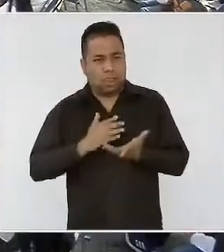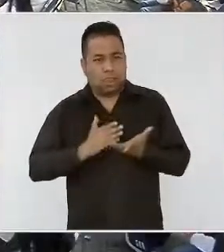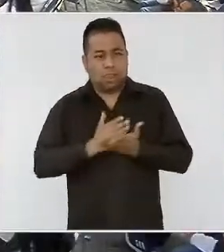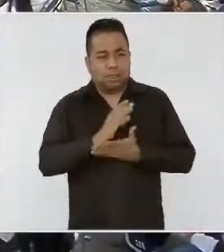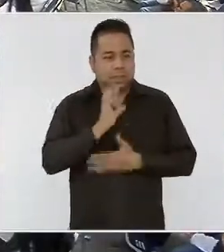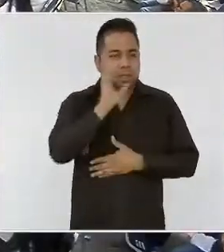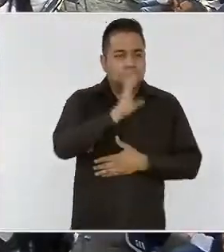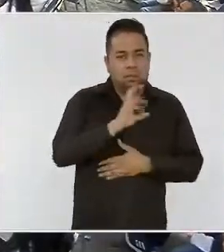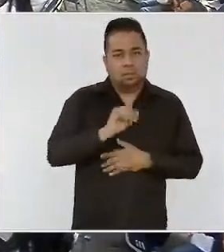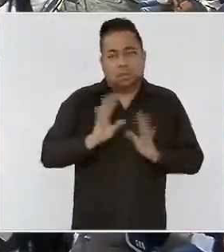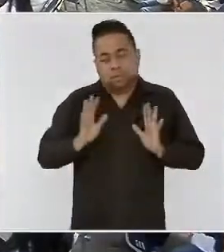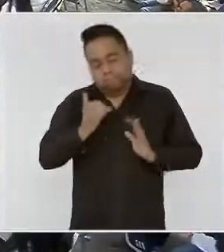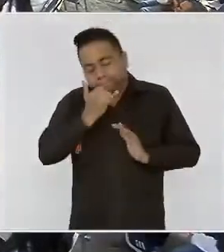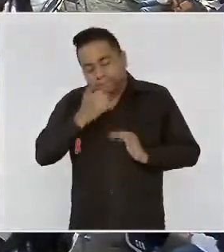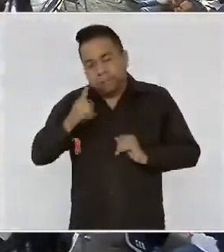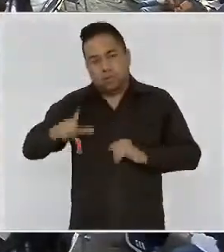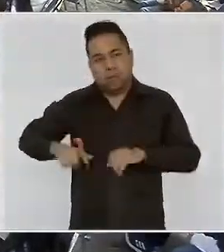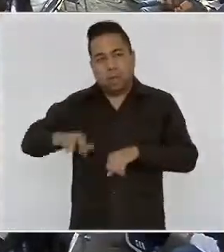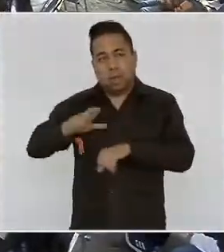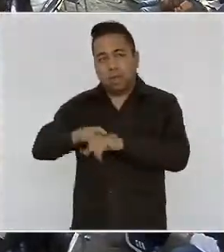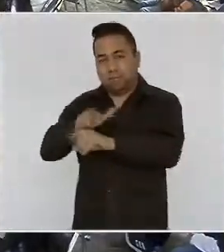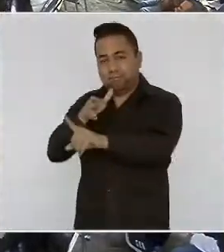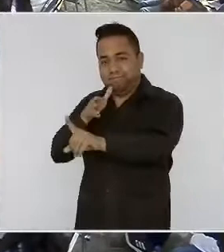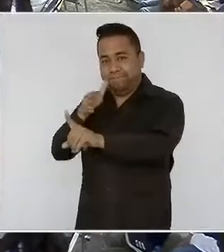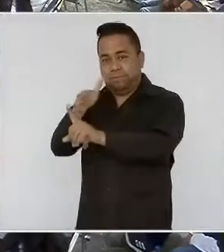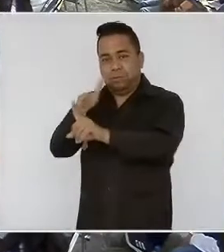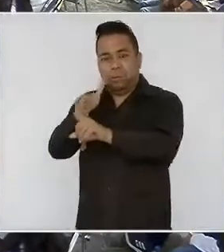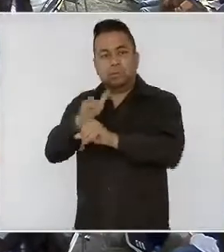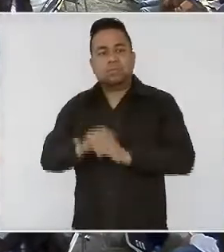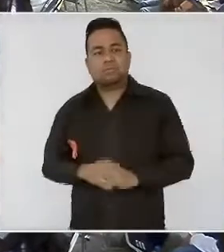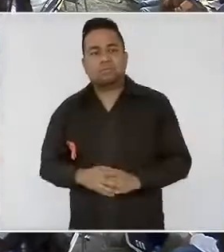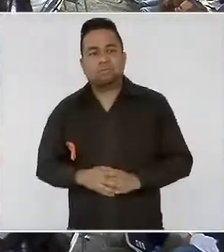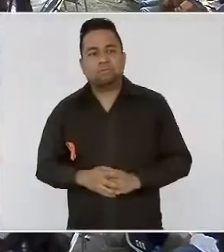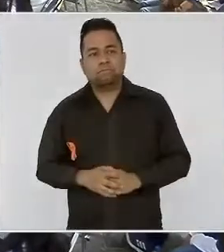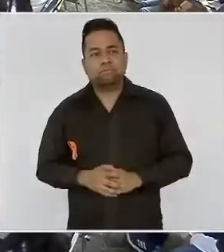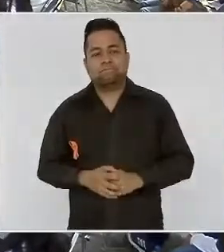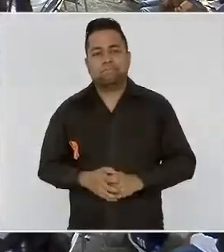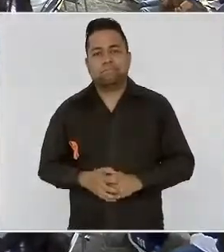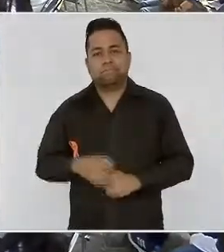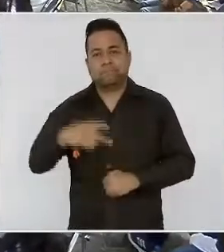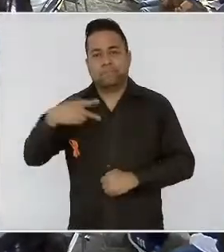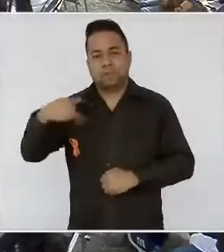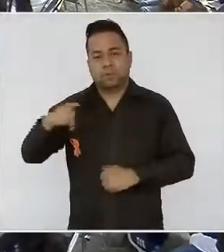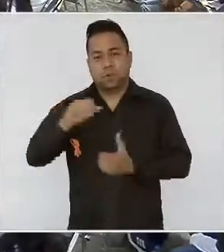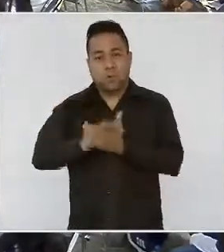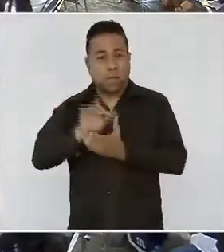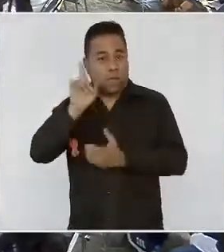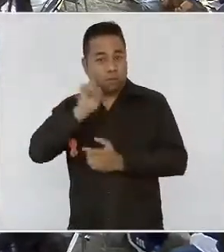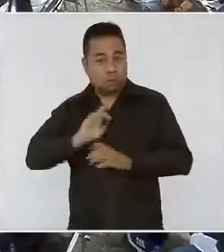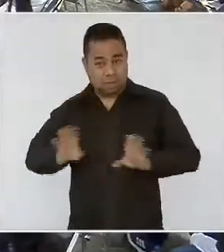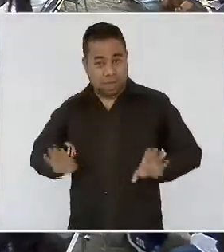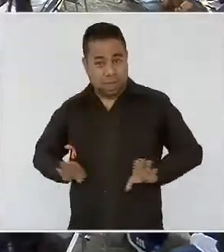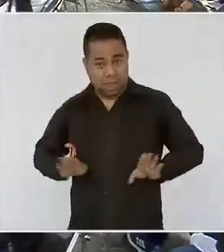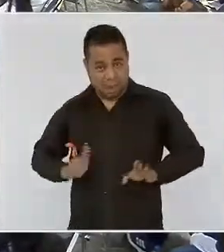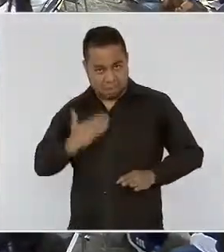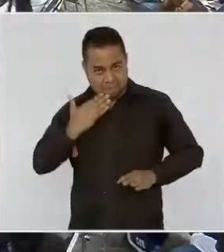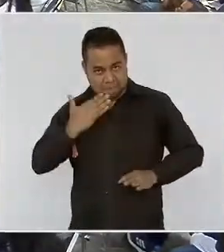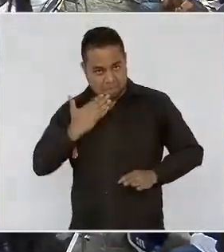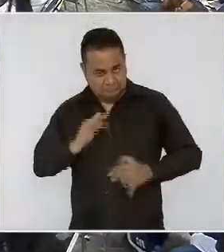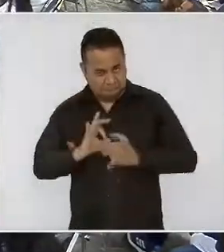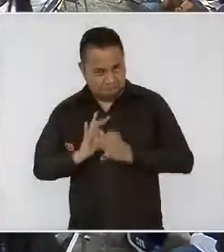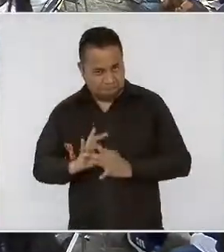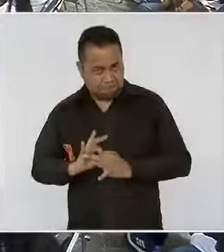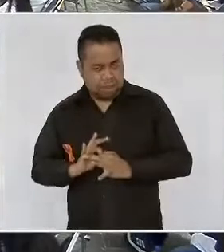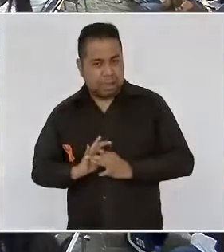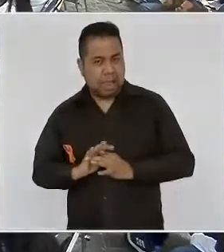once varas, pero señor gobernador, ¿qué tal pareja hace con Ivette? No, bueno. Bueno,